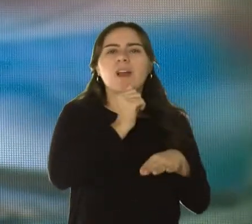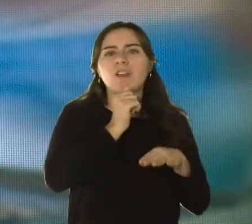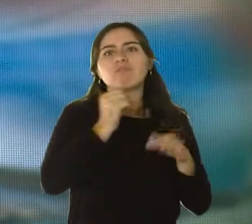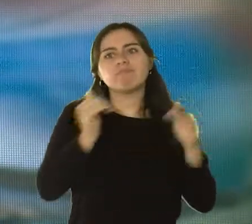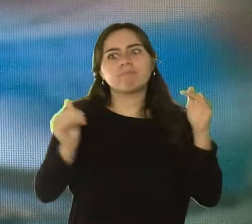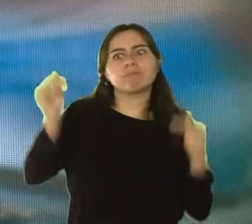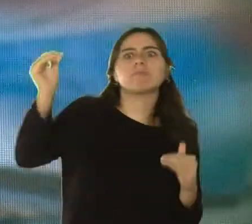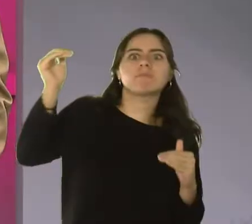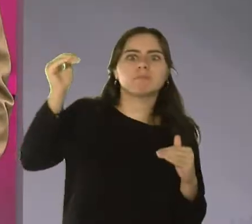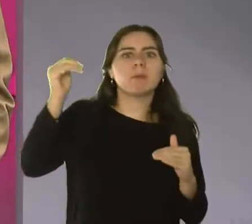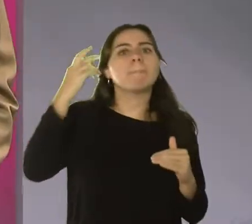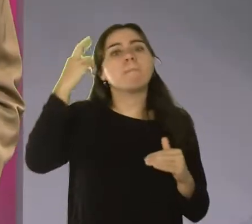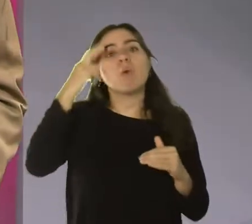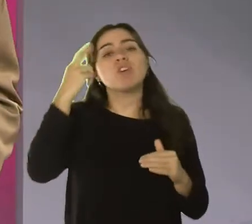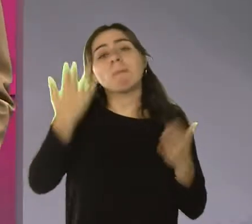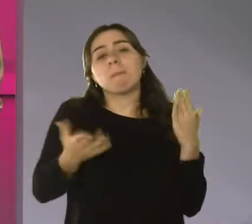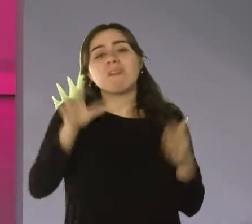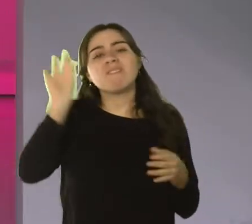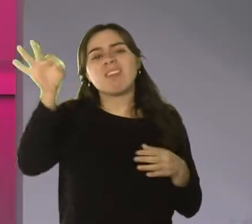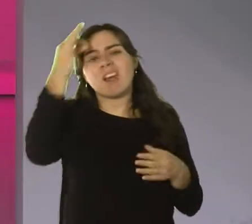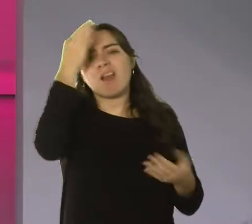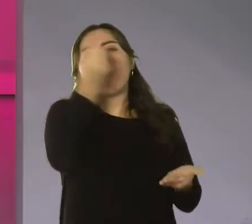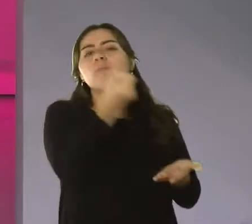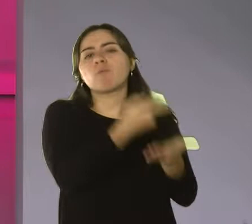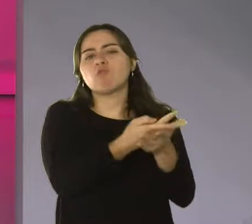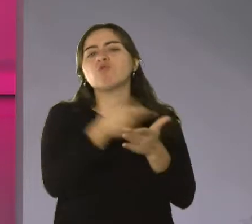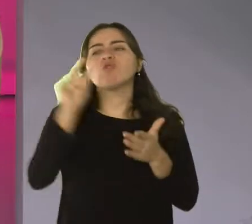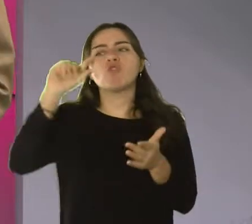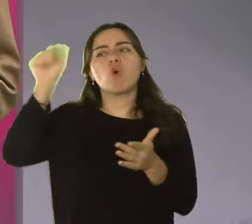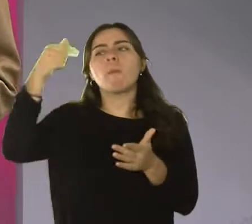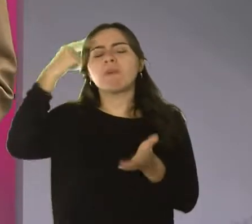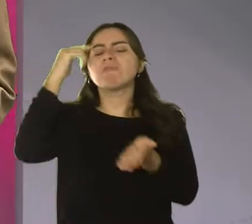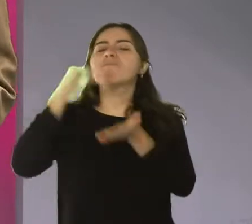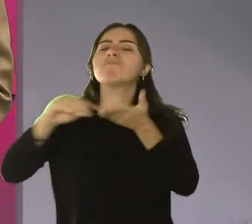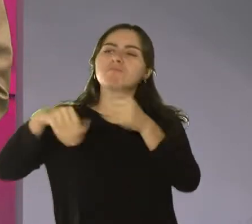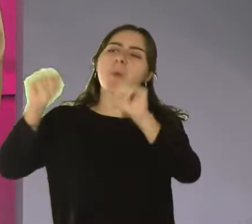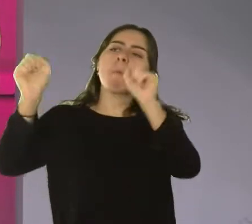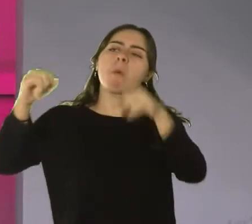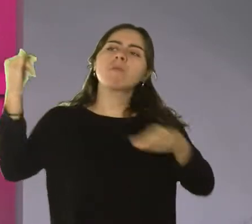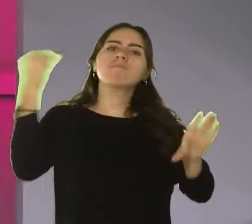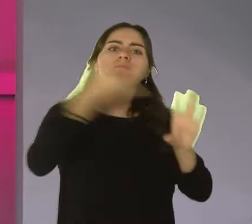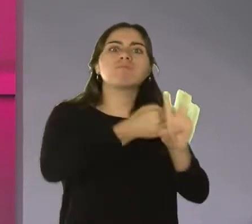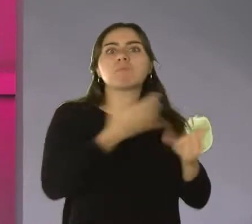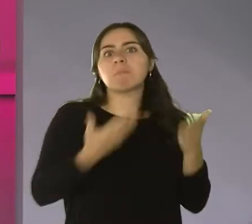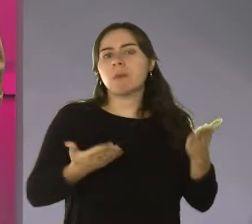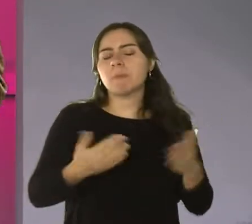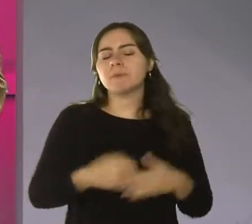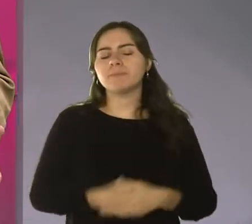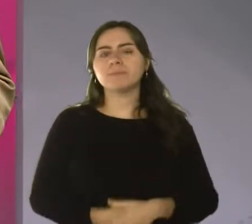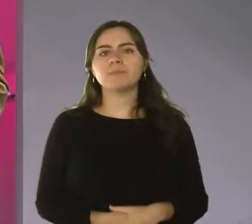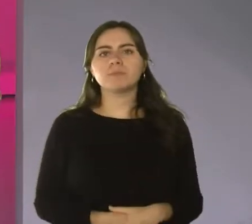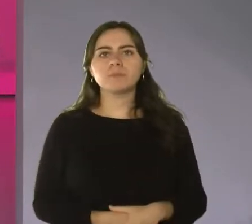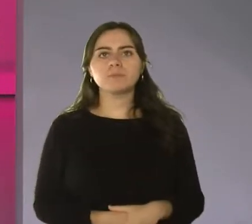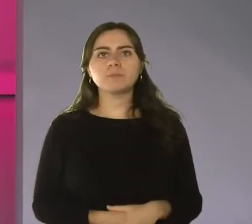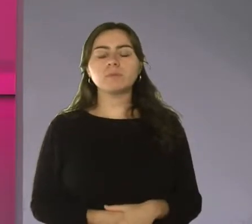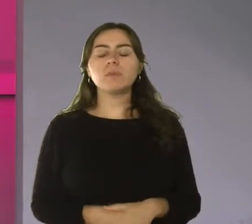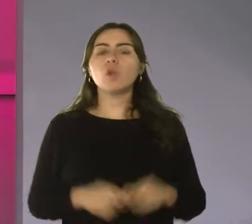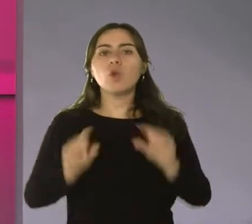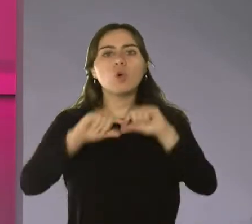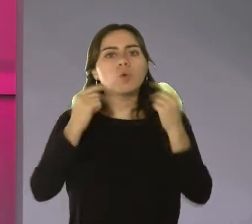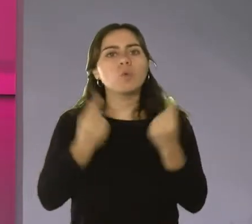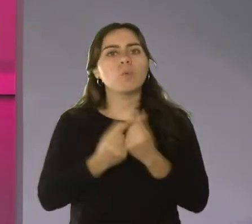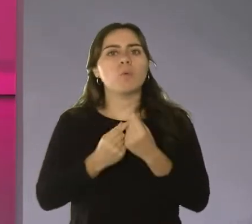comercio interestatal. Su bufete se dedica en muchas ocasiones a brindar orientación a las personas que llegan o a grupos o